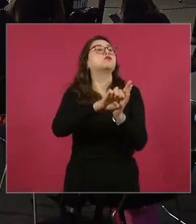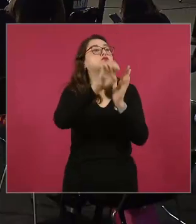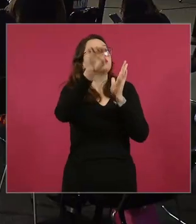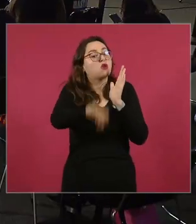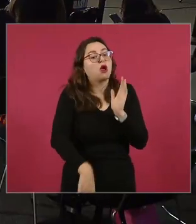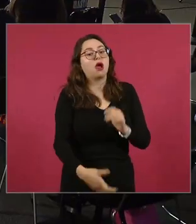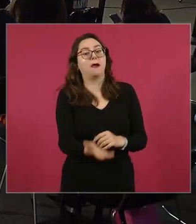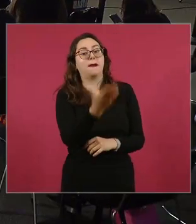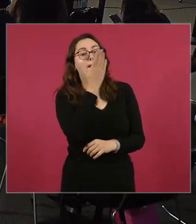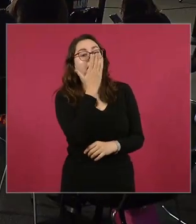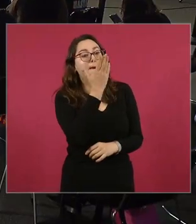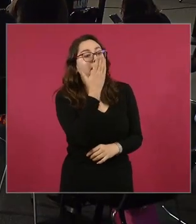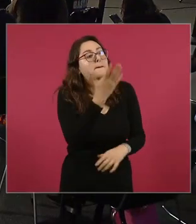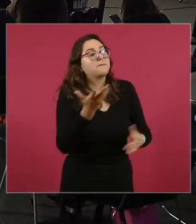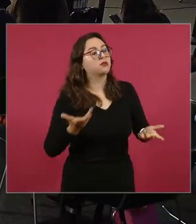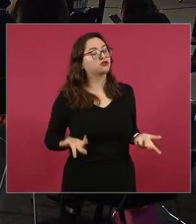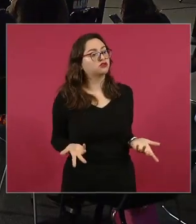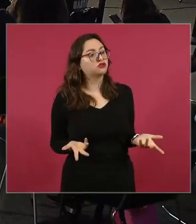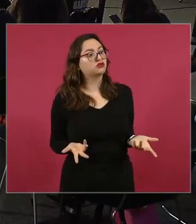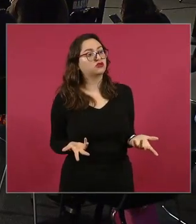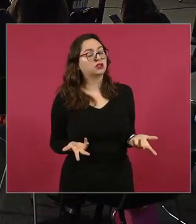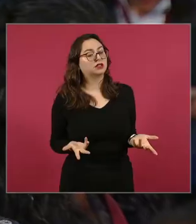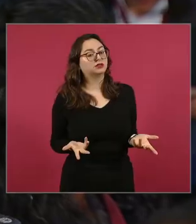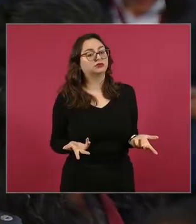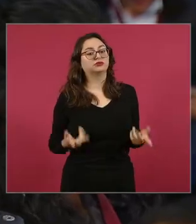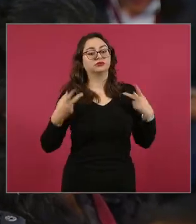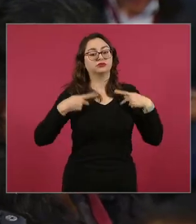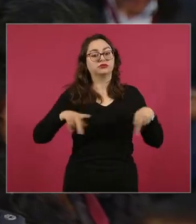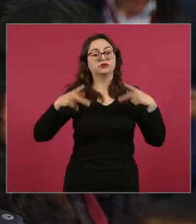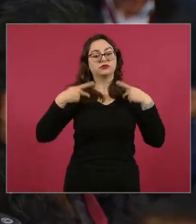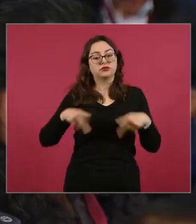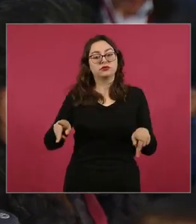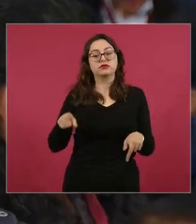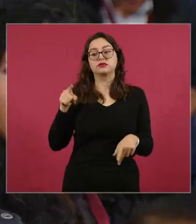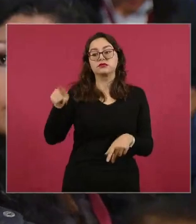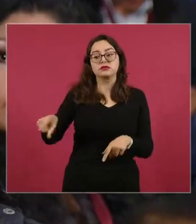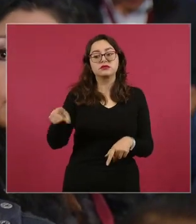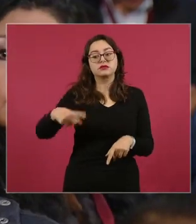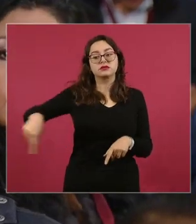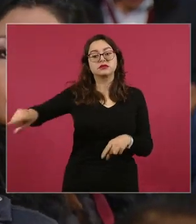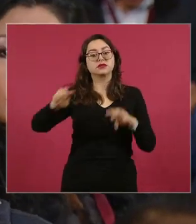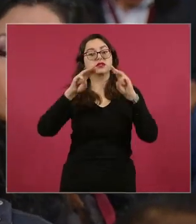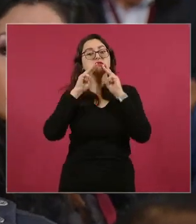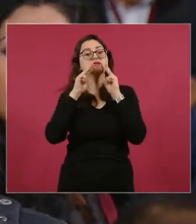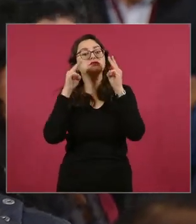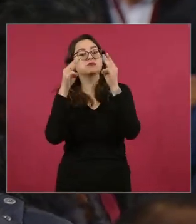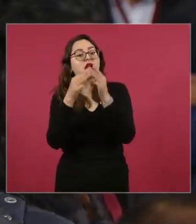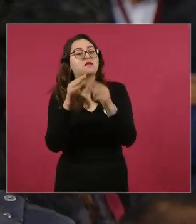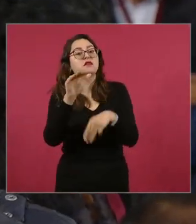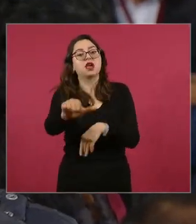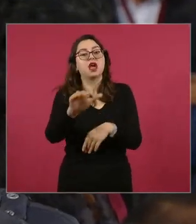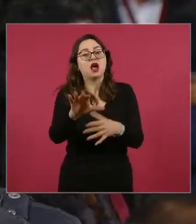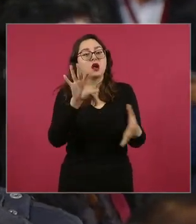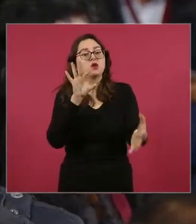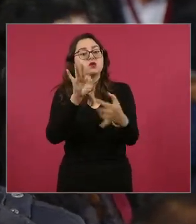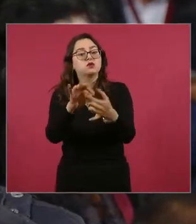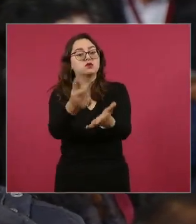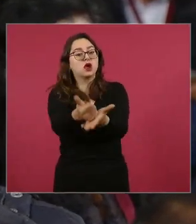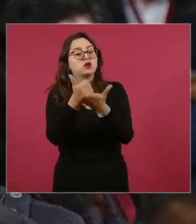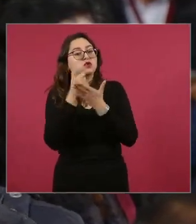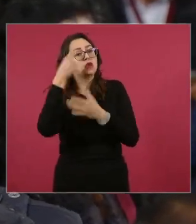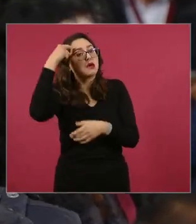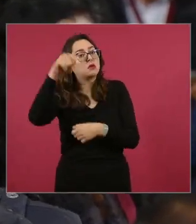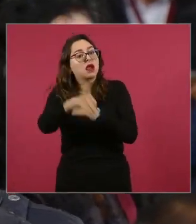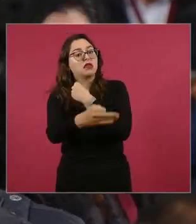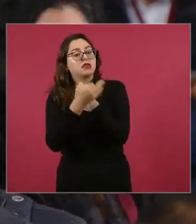y no solo en Sonora, la gente acude a la delincuencia para que le hagan justicia. Sí. Eso también lo dicen,